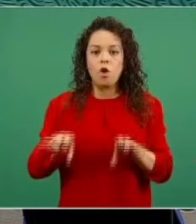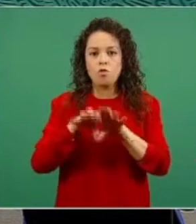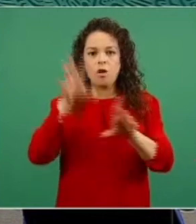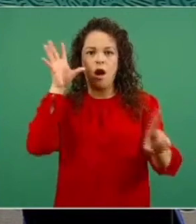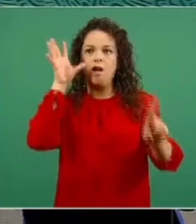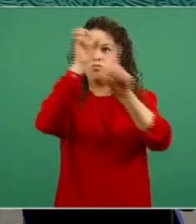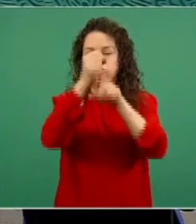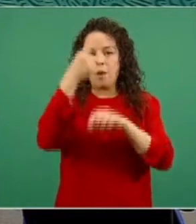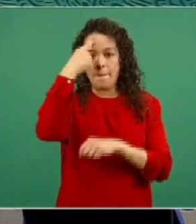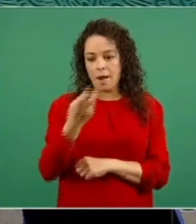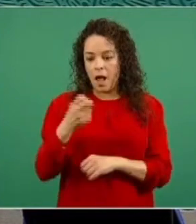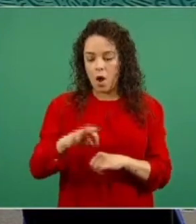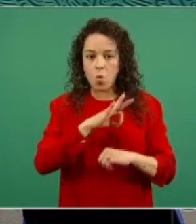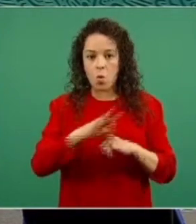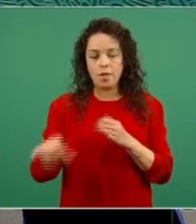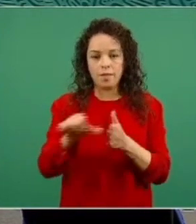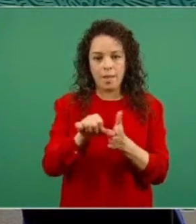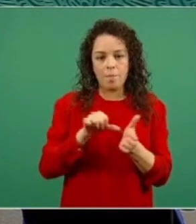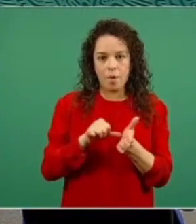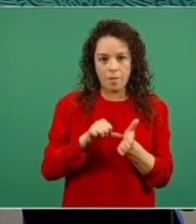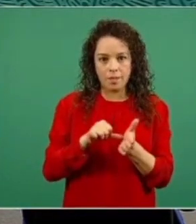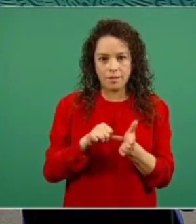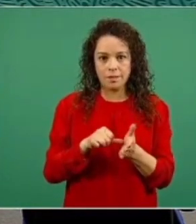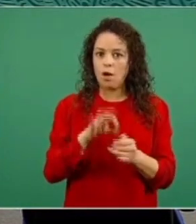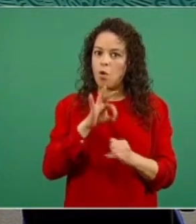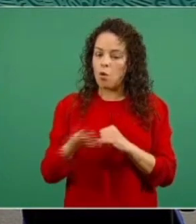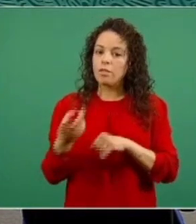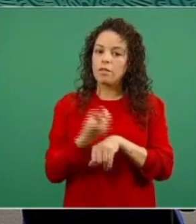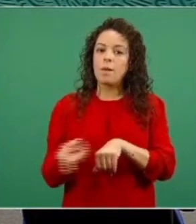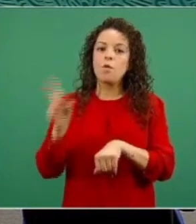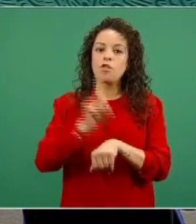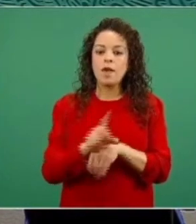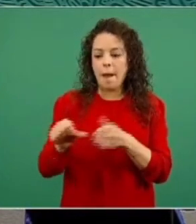el último mes, el último día del mes de enero.